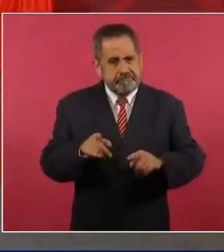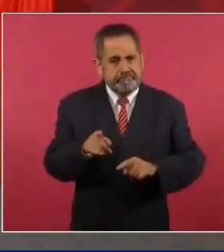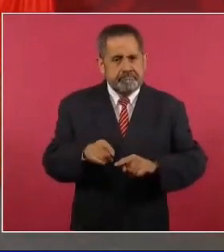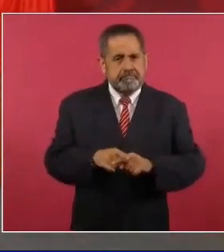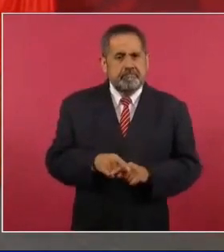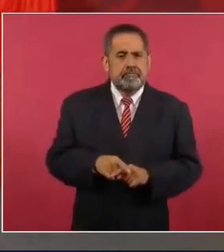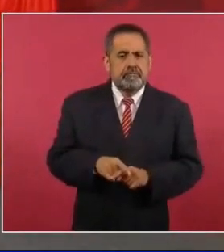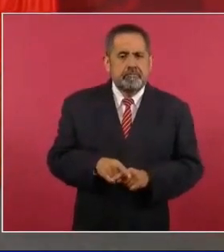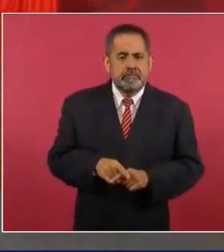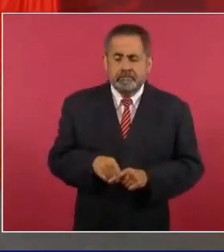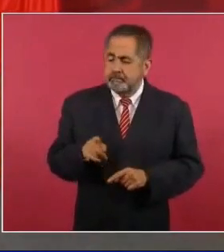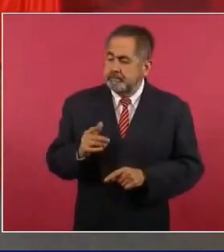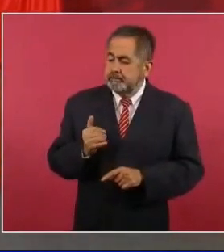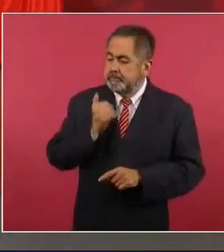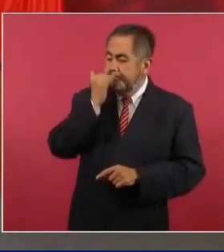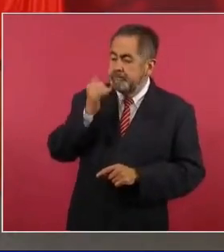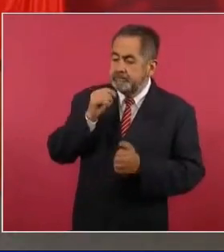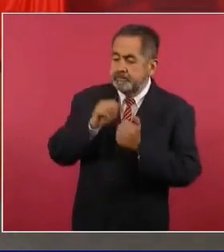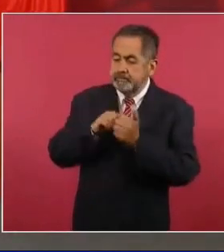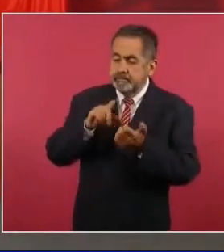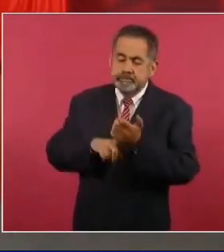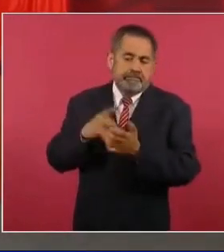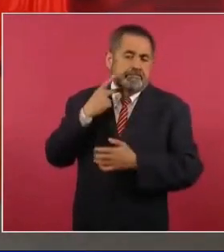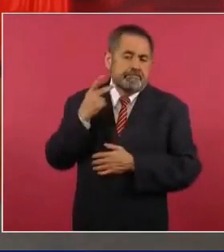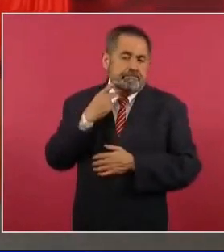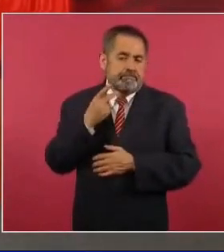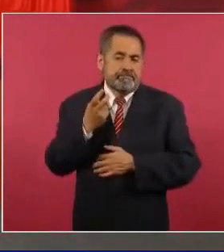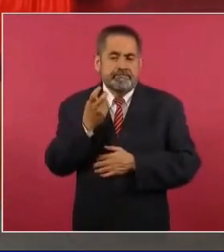porque los errores en política